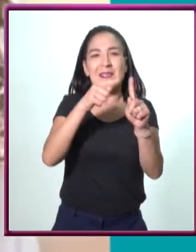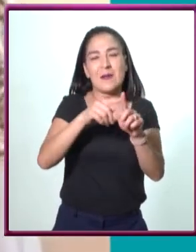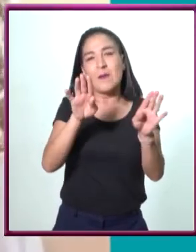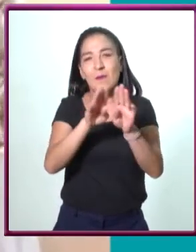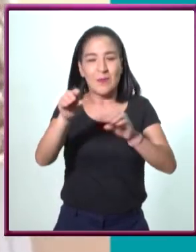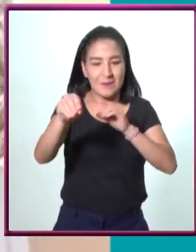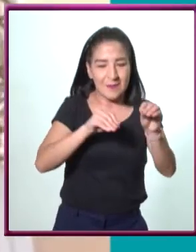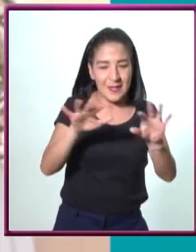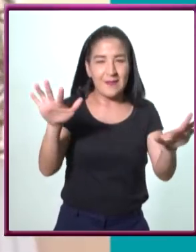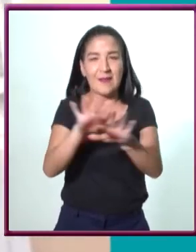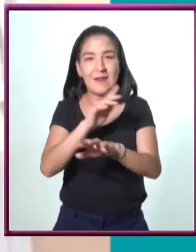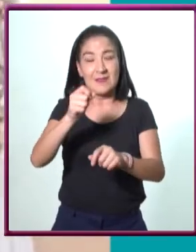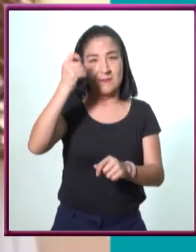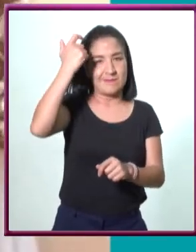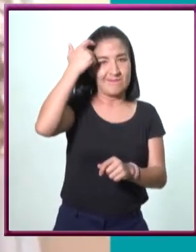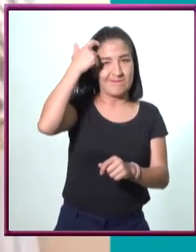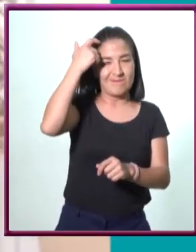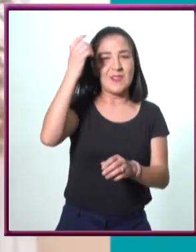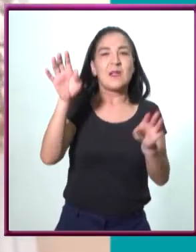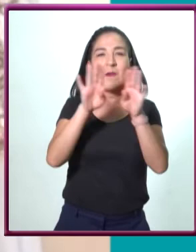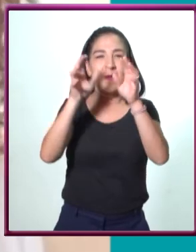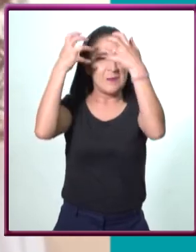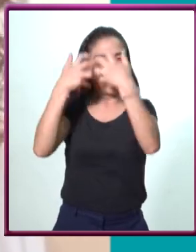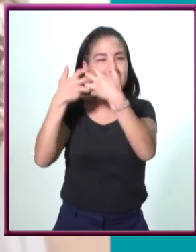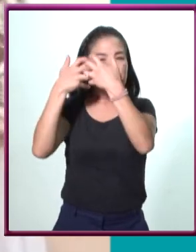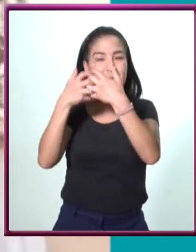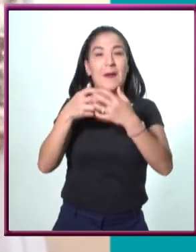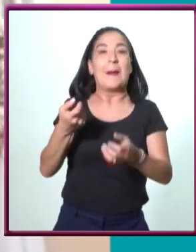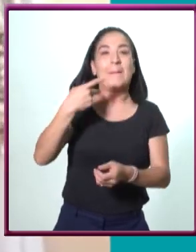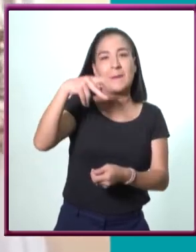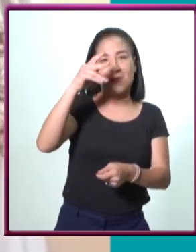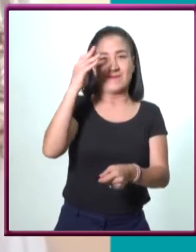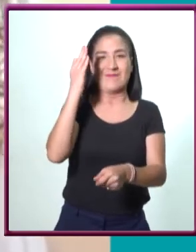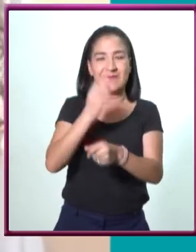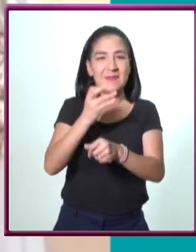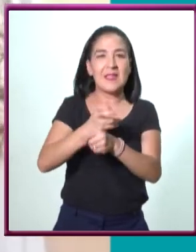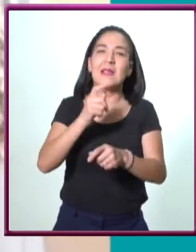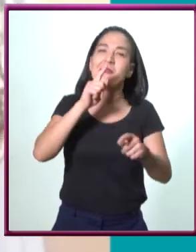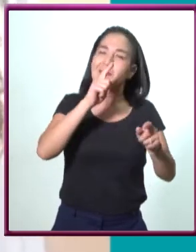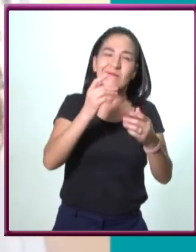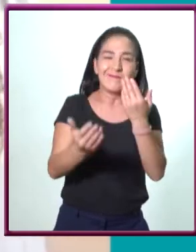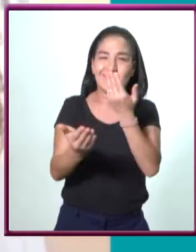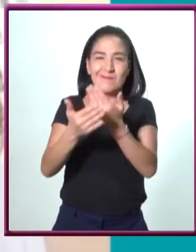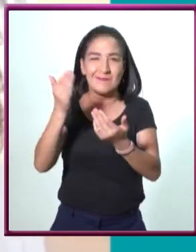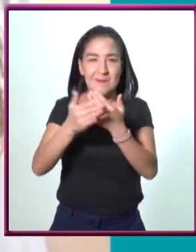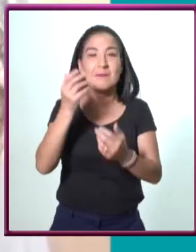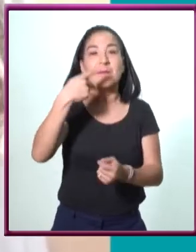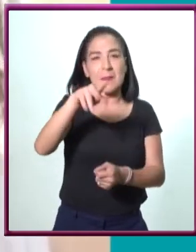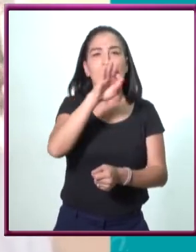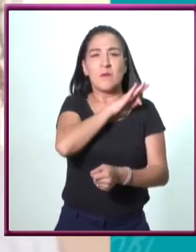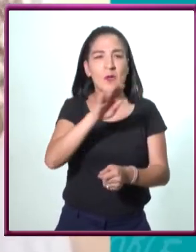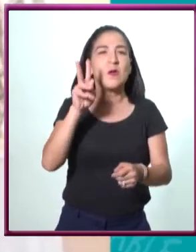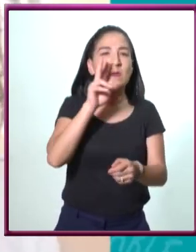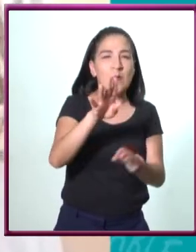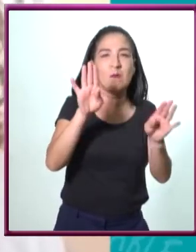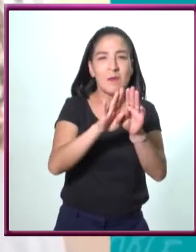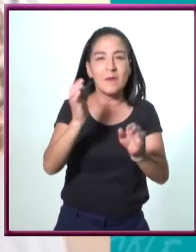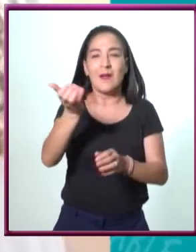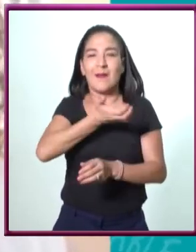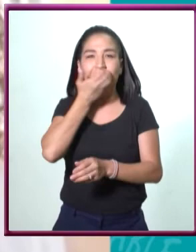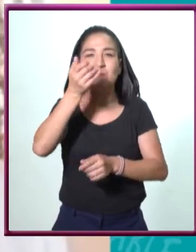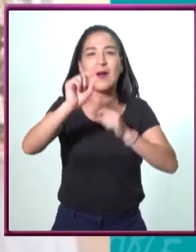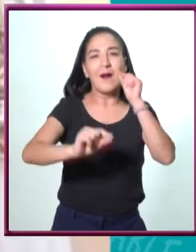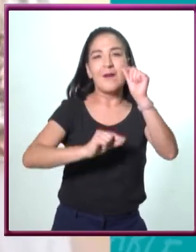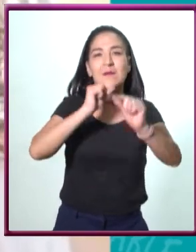a modificaciones en la forma del cerebro. Pero evidentemente esos son muy poquitos casos. Pero sí nos podemos ir acostumbrando